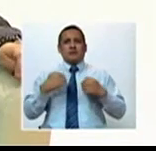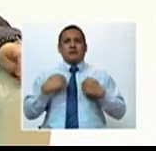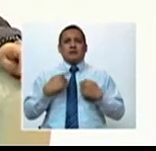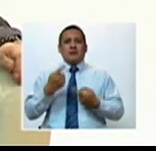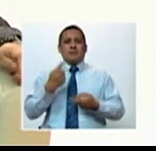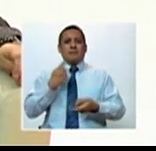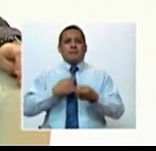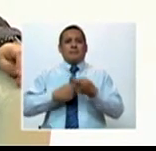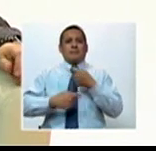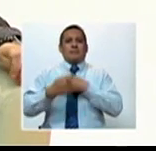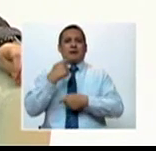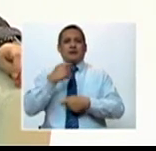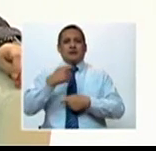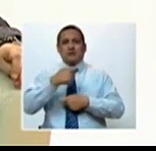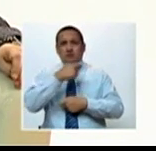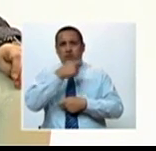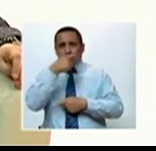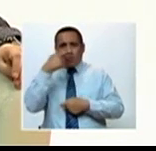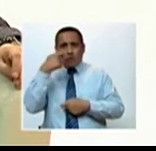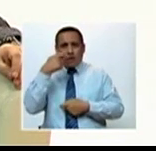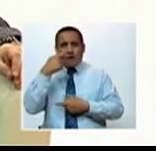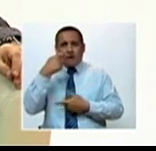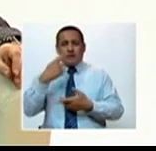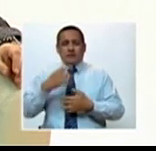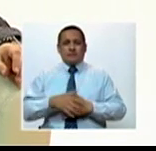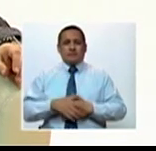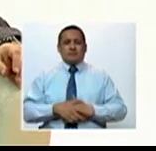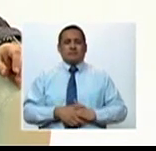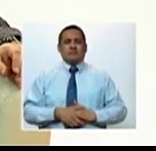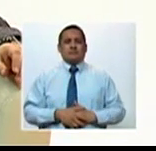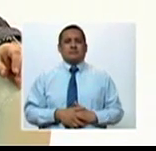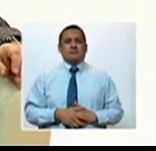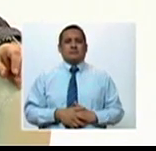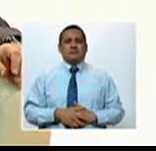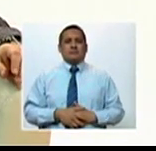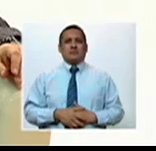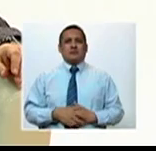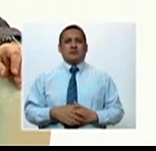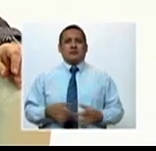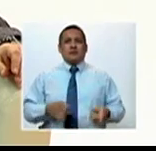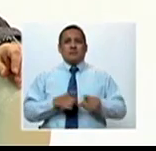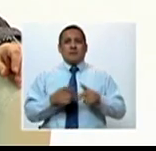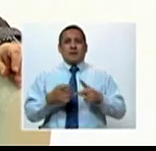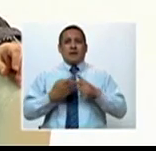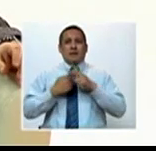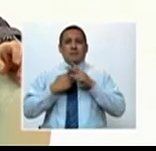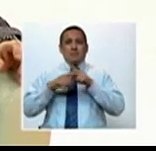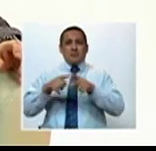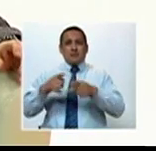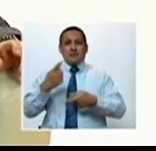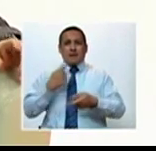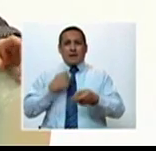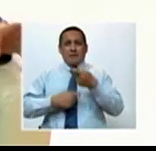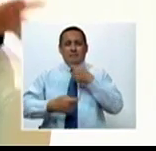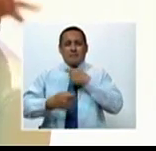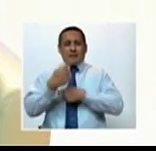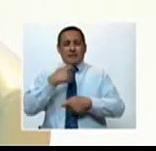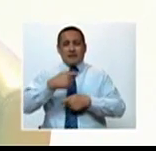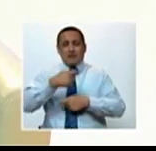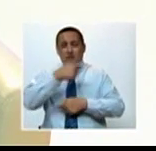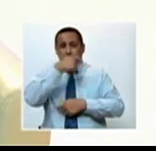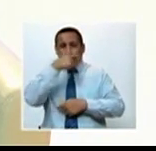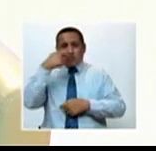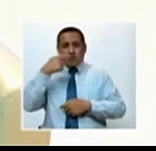comienzan a vender drogas, ¿no? Ujú. Entonces, al comenzar a vender